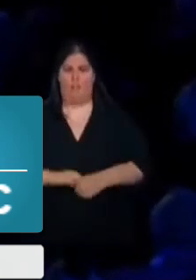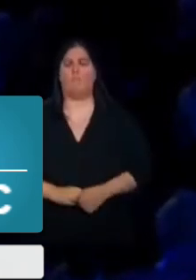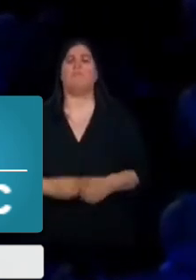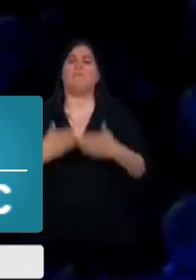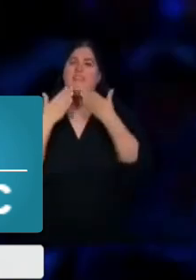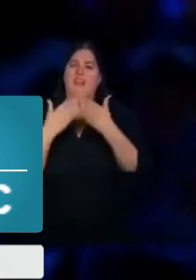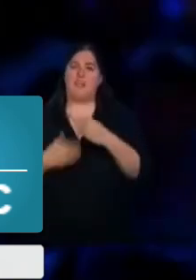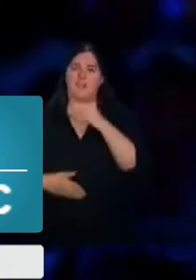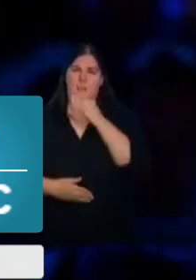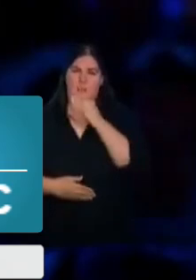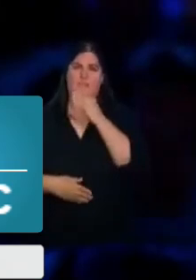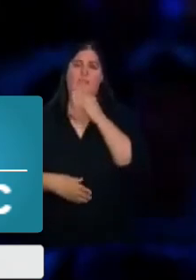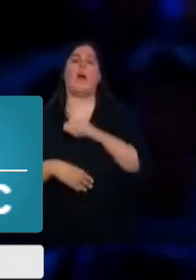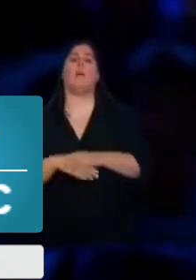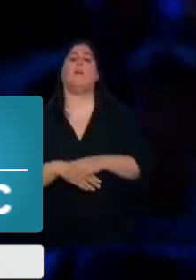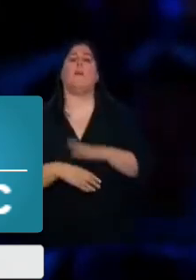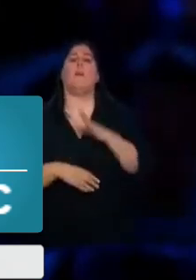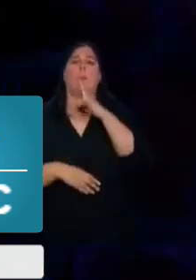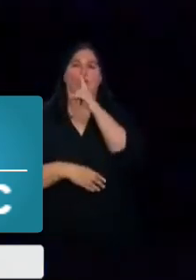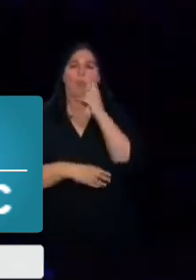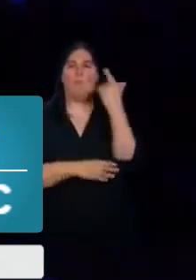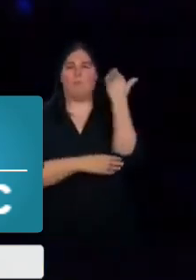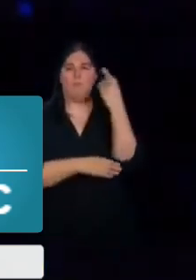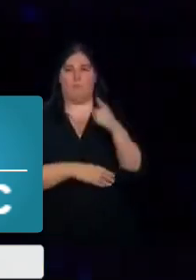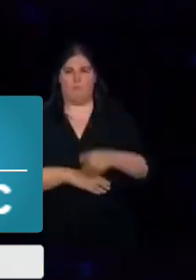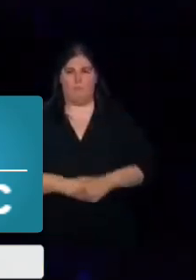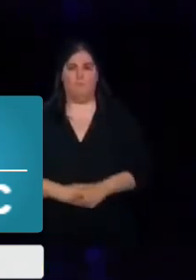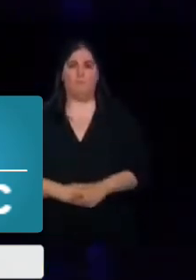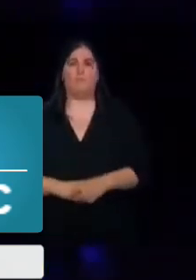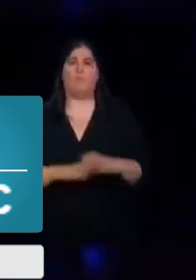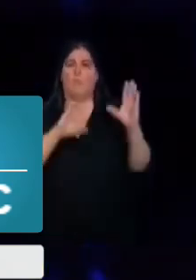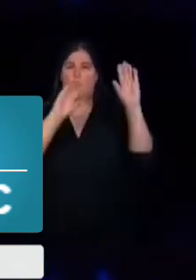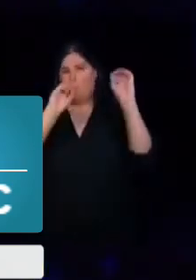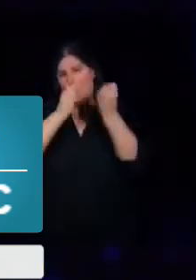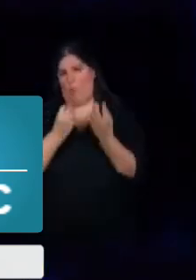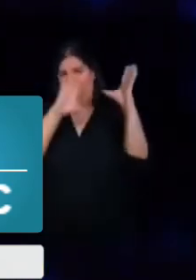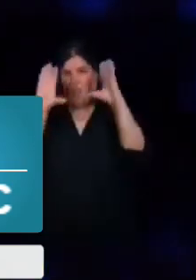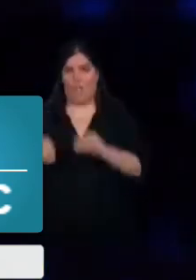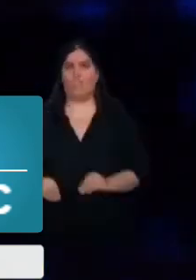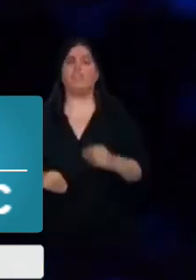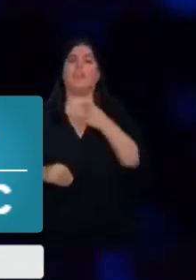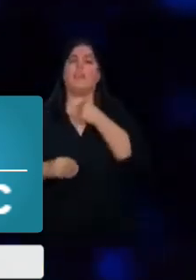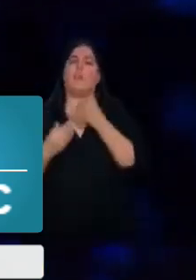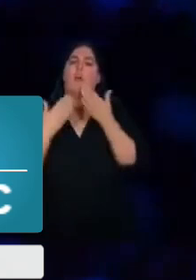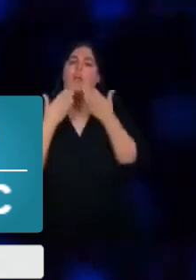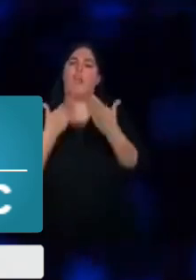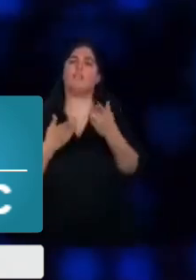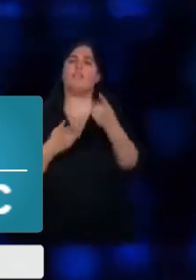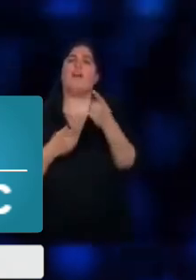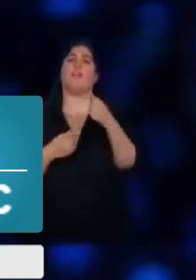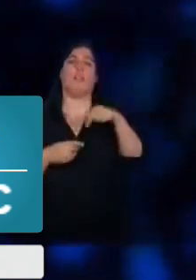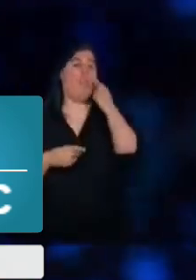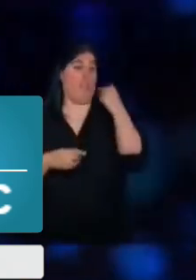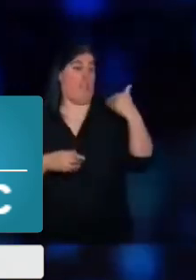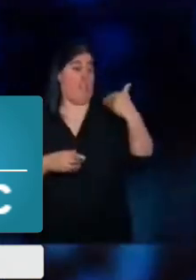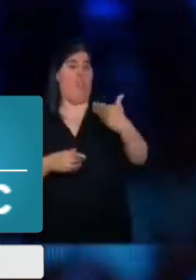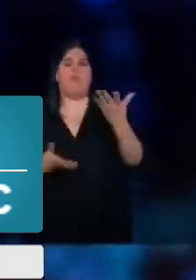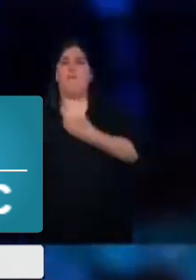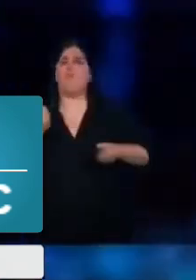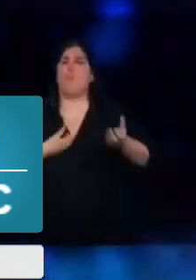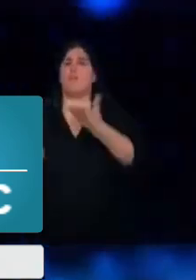y los que fueron ati y los que fueron justamente a la izquierda no Exacto Hernán 21 horas entonces dijiste va a ser en